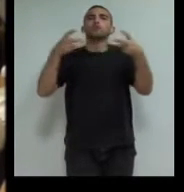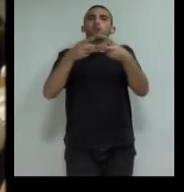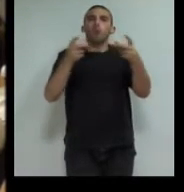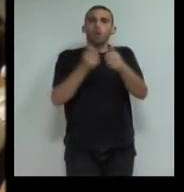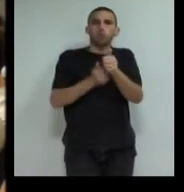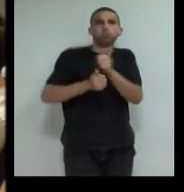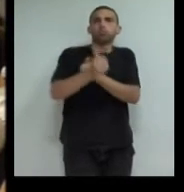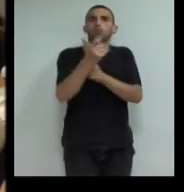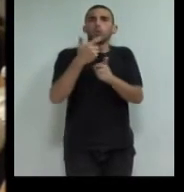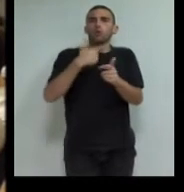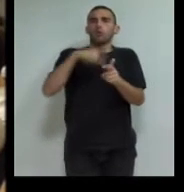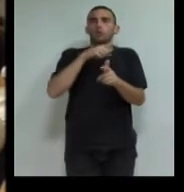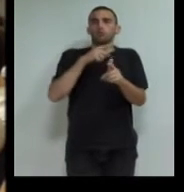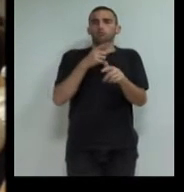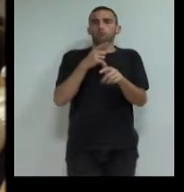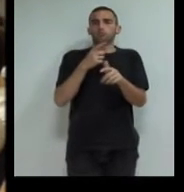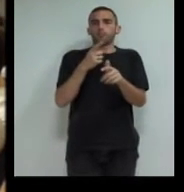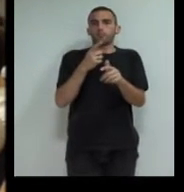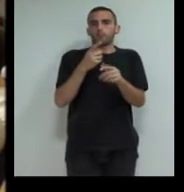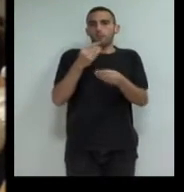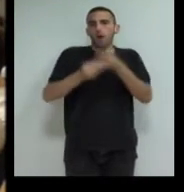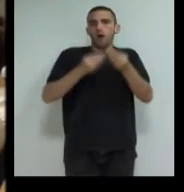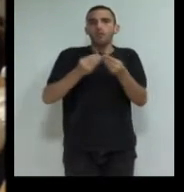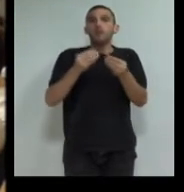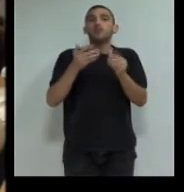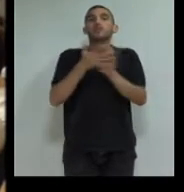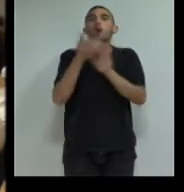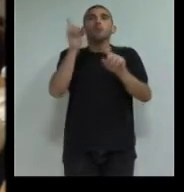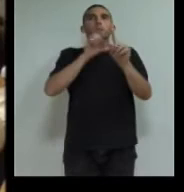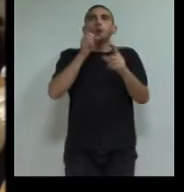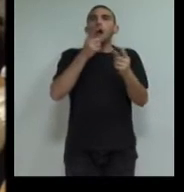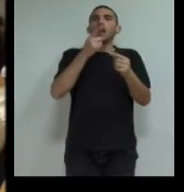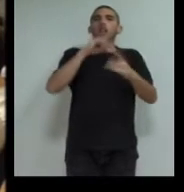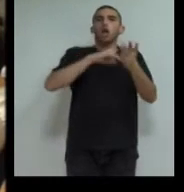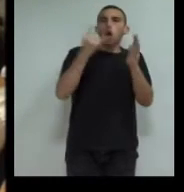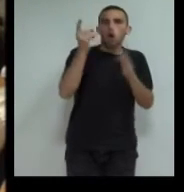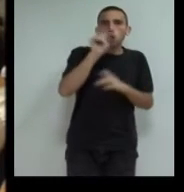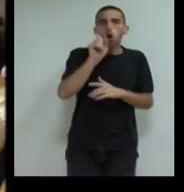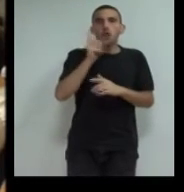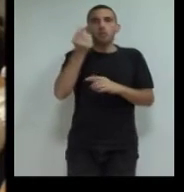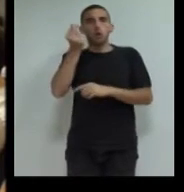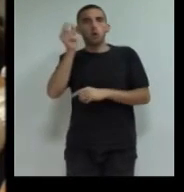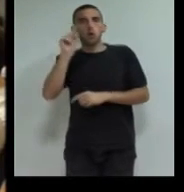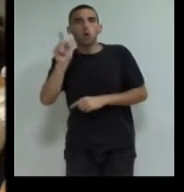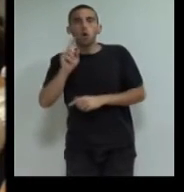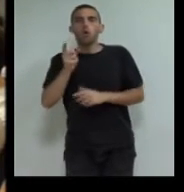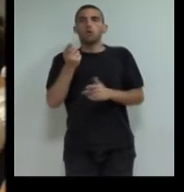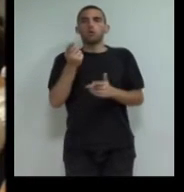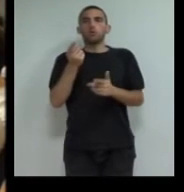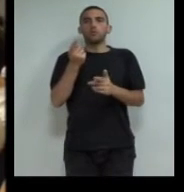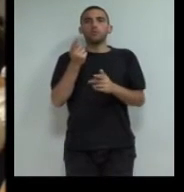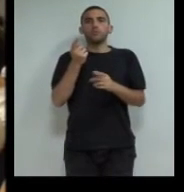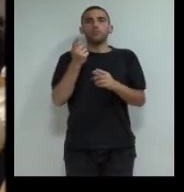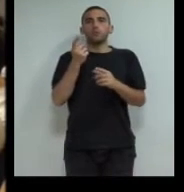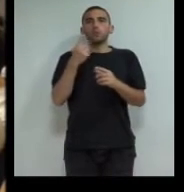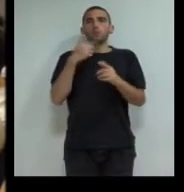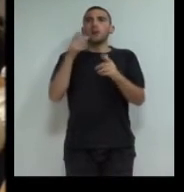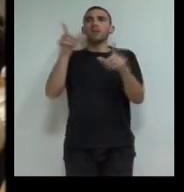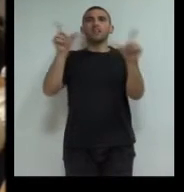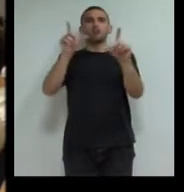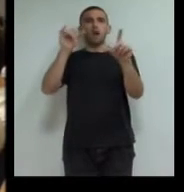Mire, no es problema de tecnología, no es problema de dinero, no es problema de equipamiento. Tenéis televisiones que están equipadas, que están súper